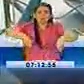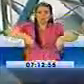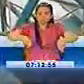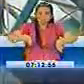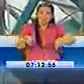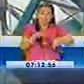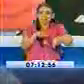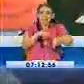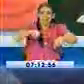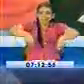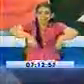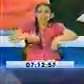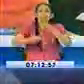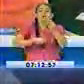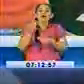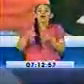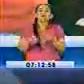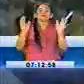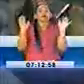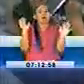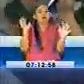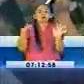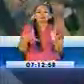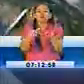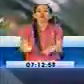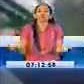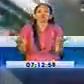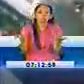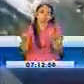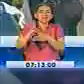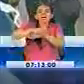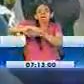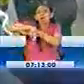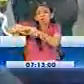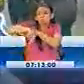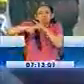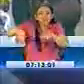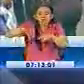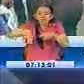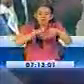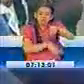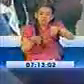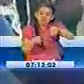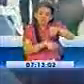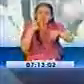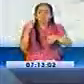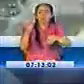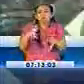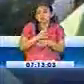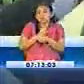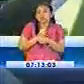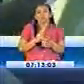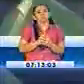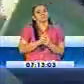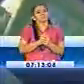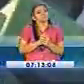trisimotos retenidas es retirar de los vehículos las piezas y partes mecánicas. Esto, según ellos, como medida de prevención. Es que la